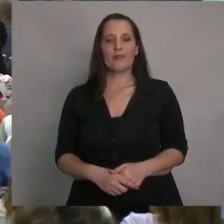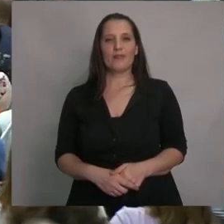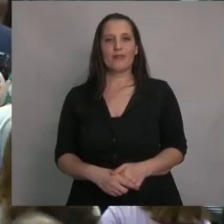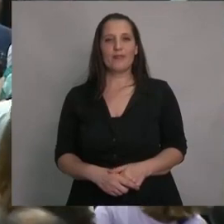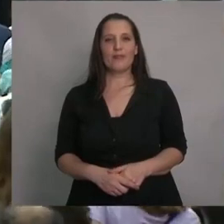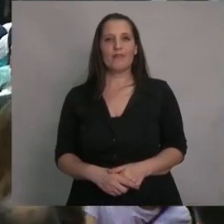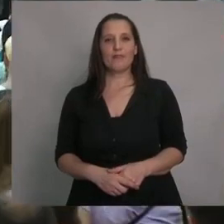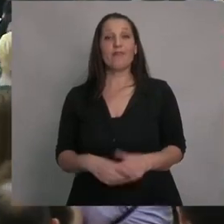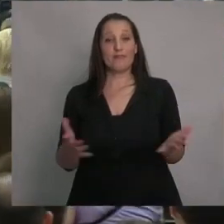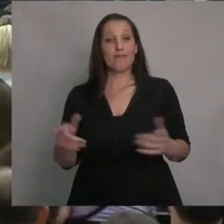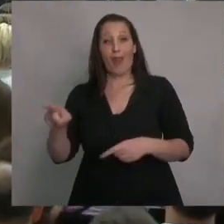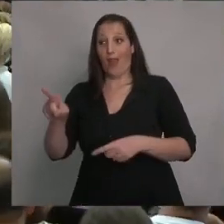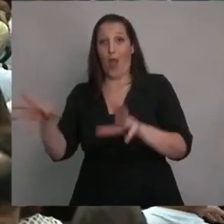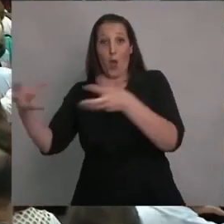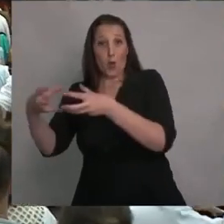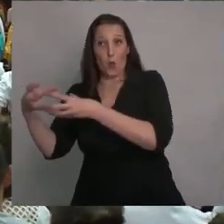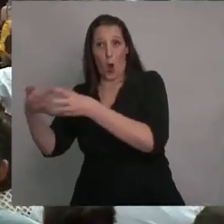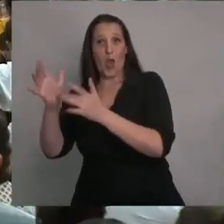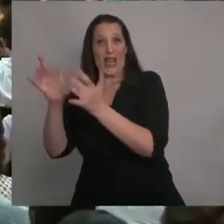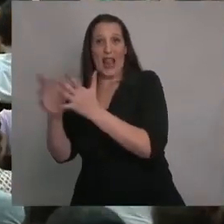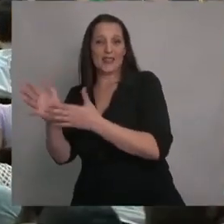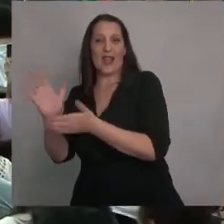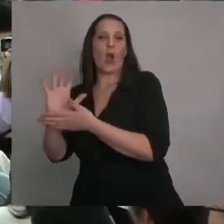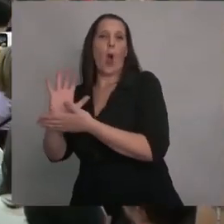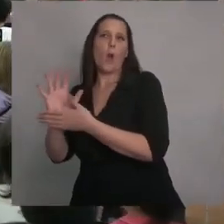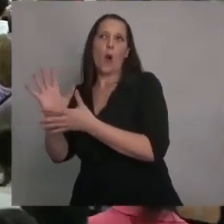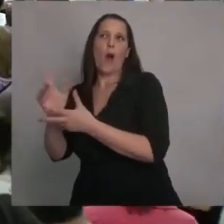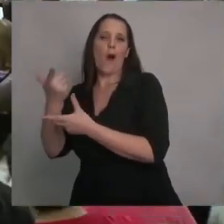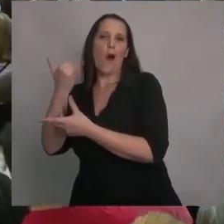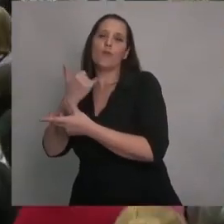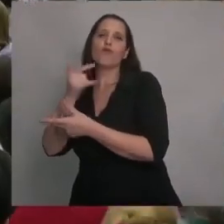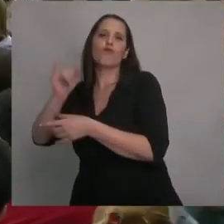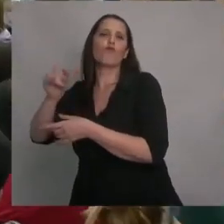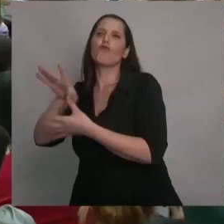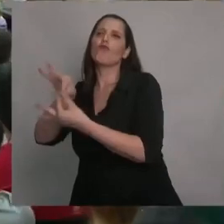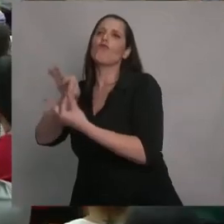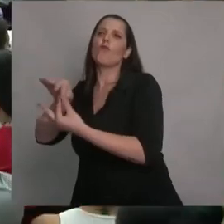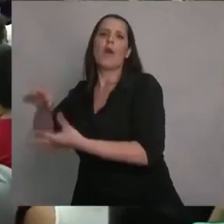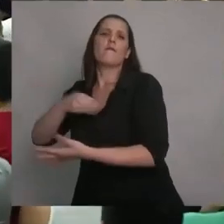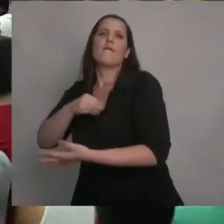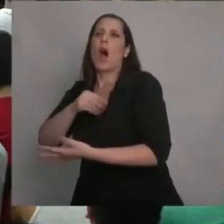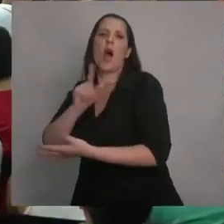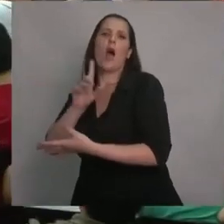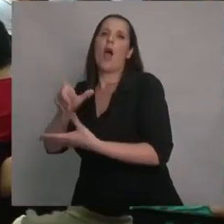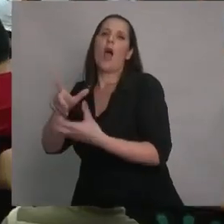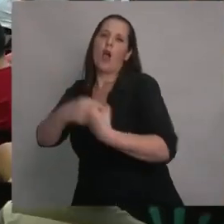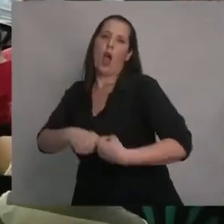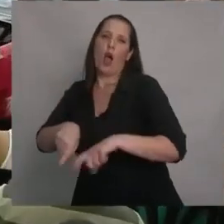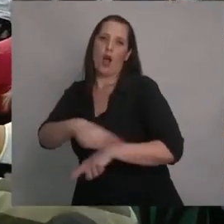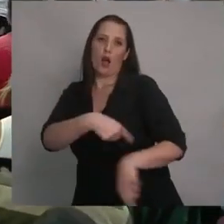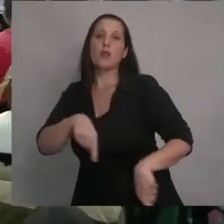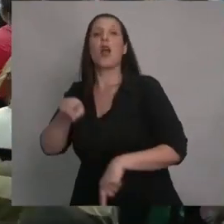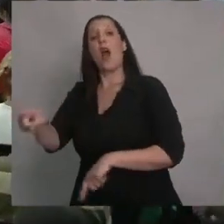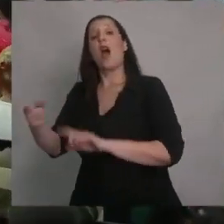Estos fundamentalistas, estos sectores evangélicos fundamentalistas, han importado las estrategias del